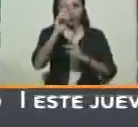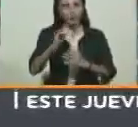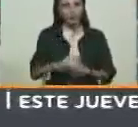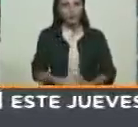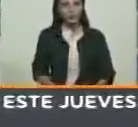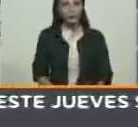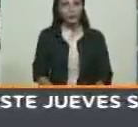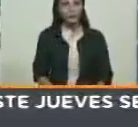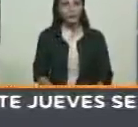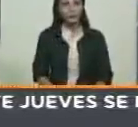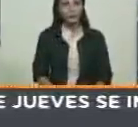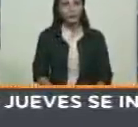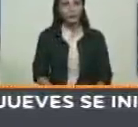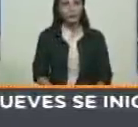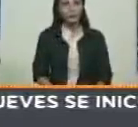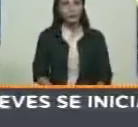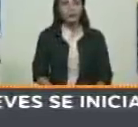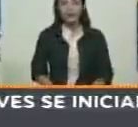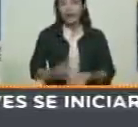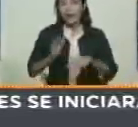porque al final